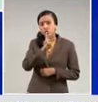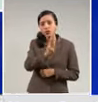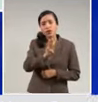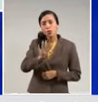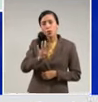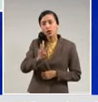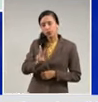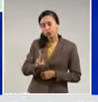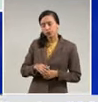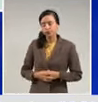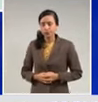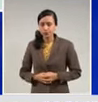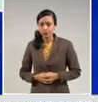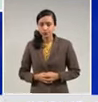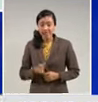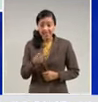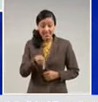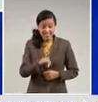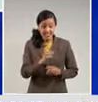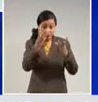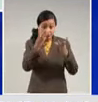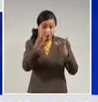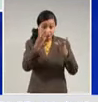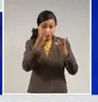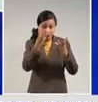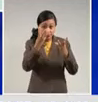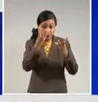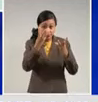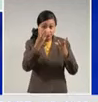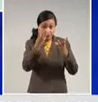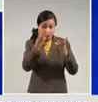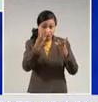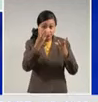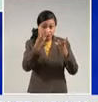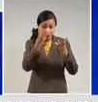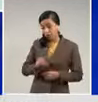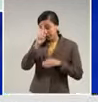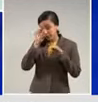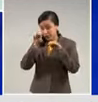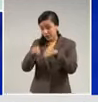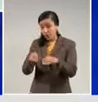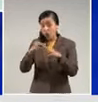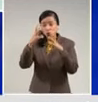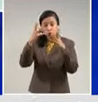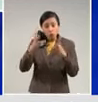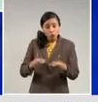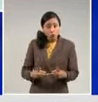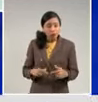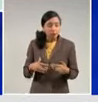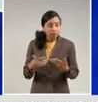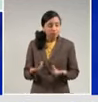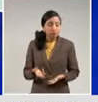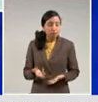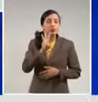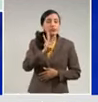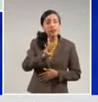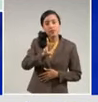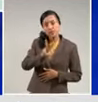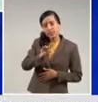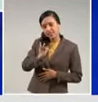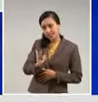342. De esos 342, un total de